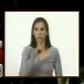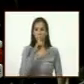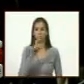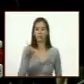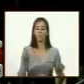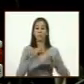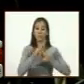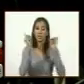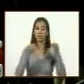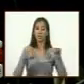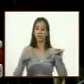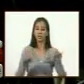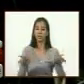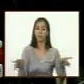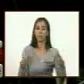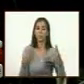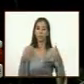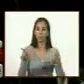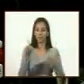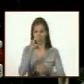tengas un feliz